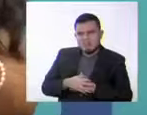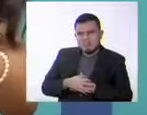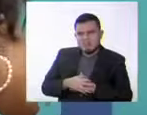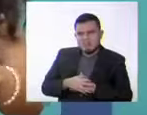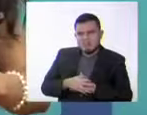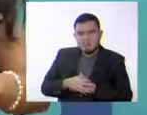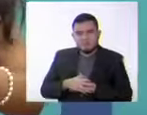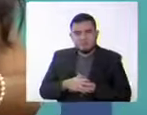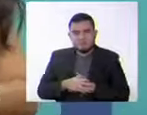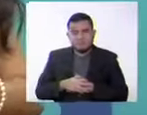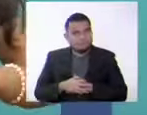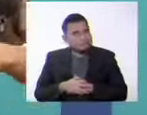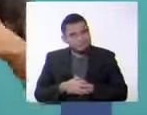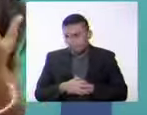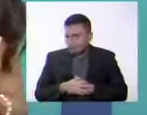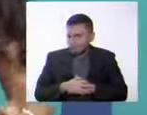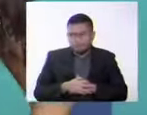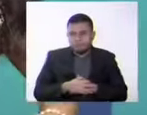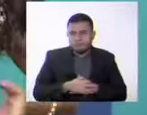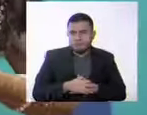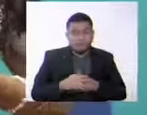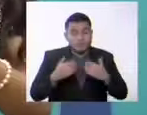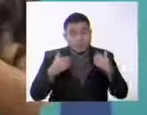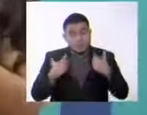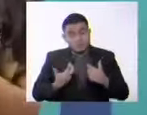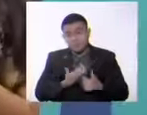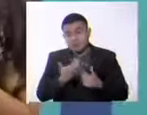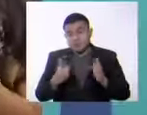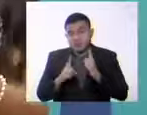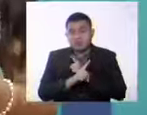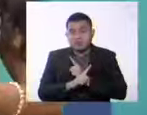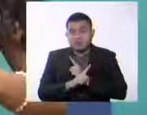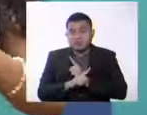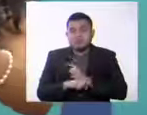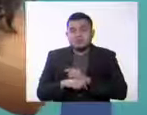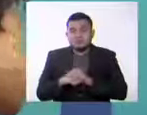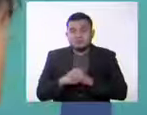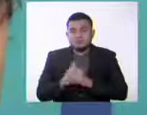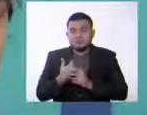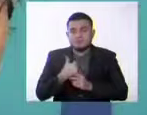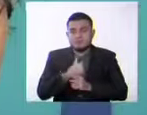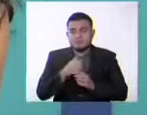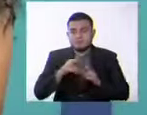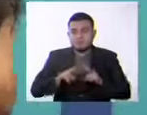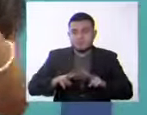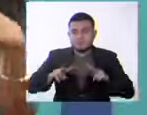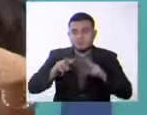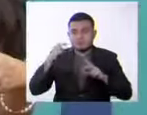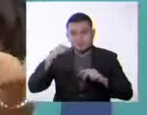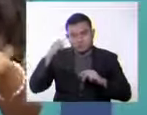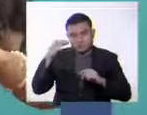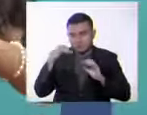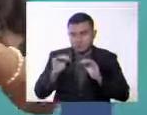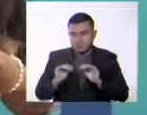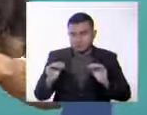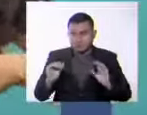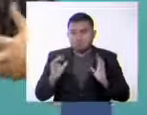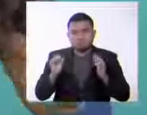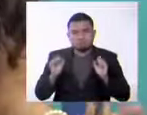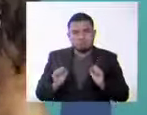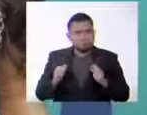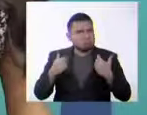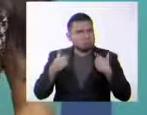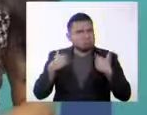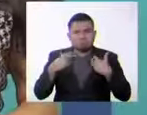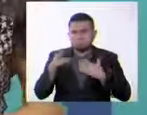puedes. No, es una situación de que debemos de ir introyectando ese valor de que tanto las niñas como los niños pueden tener pues